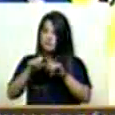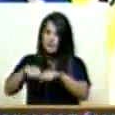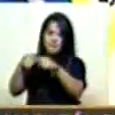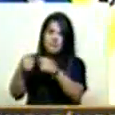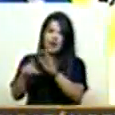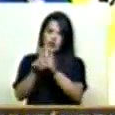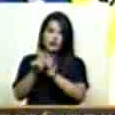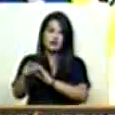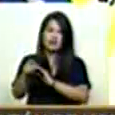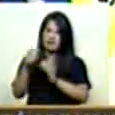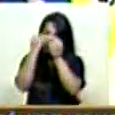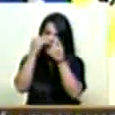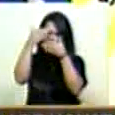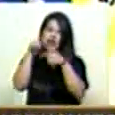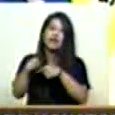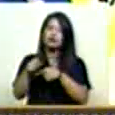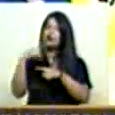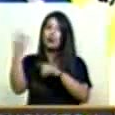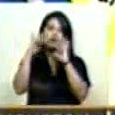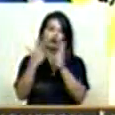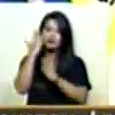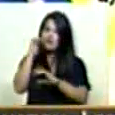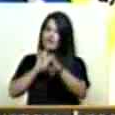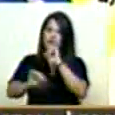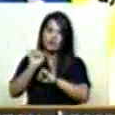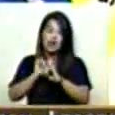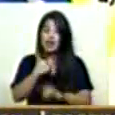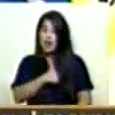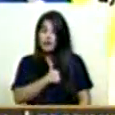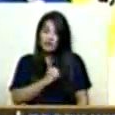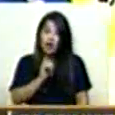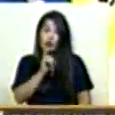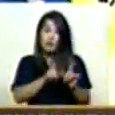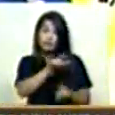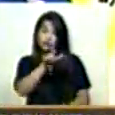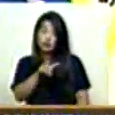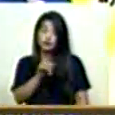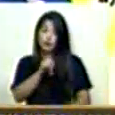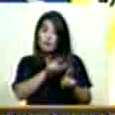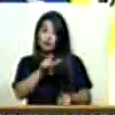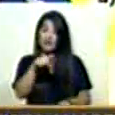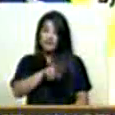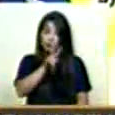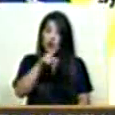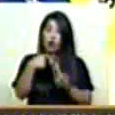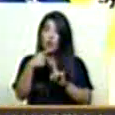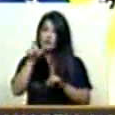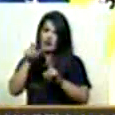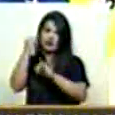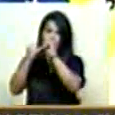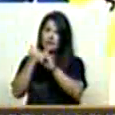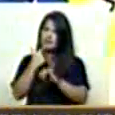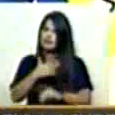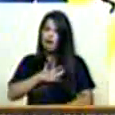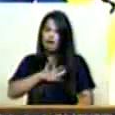supera nuestra frontera y resulta lamentable que algunos personajes nacionales o internacionales intentan